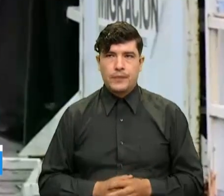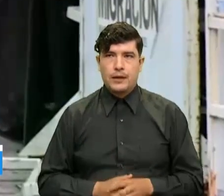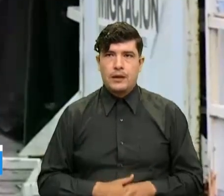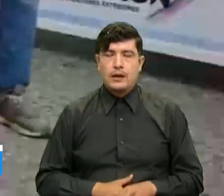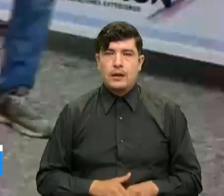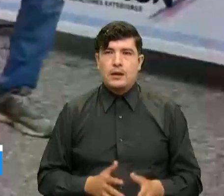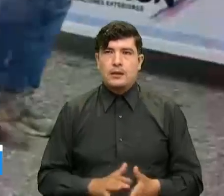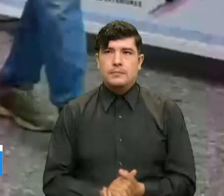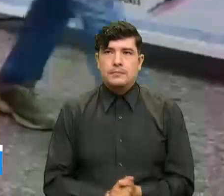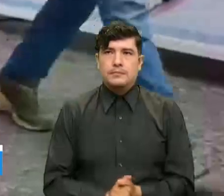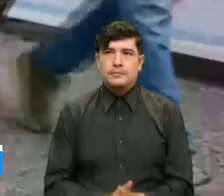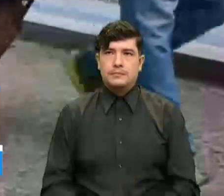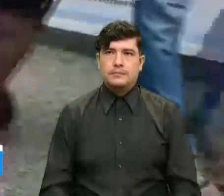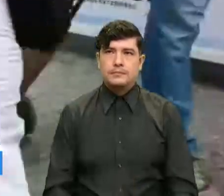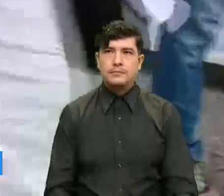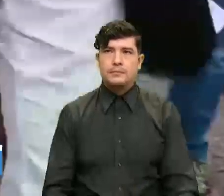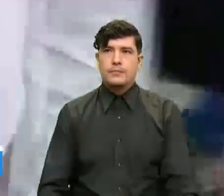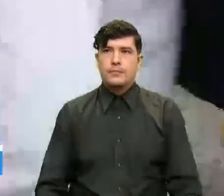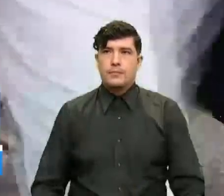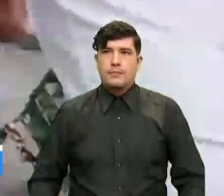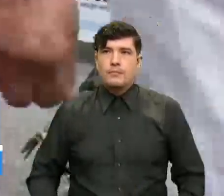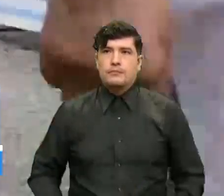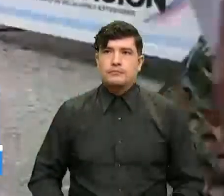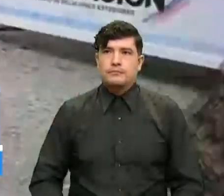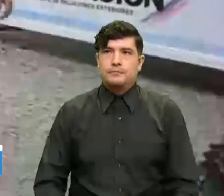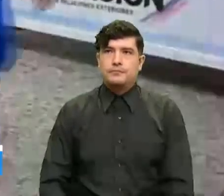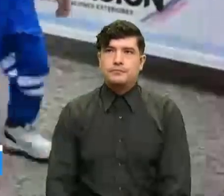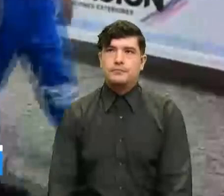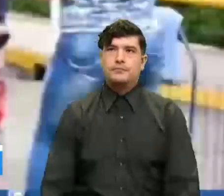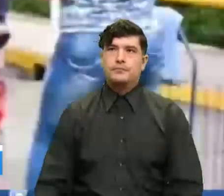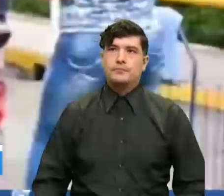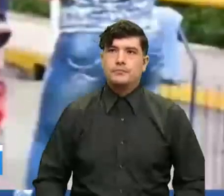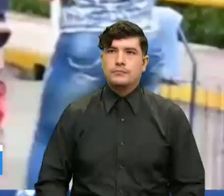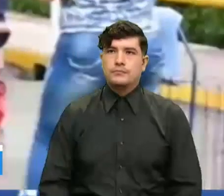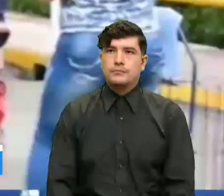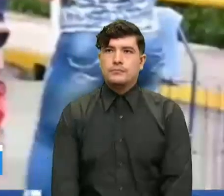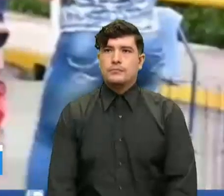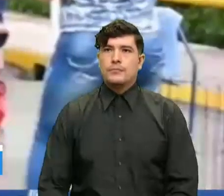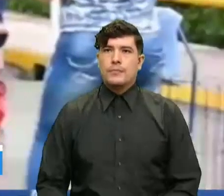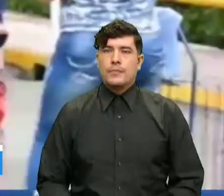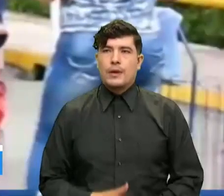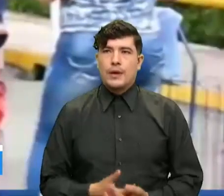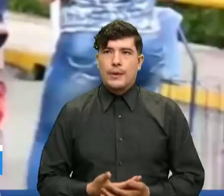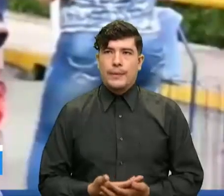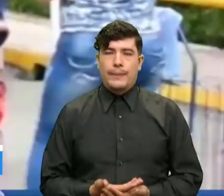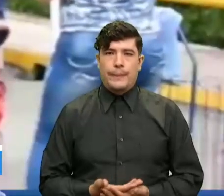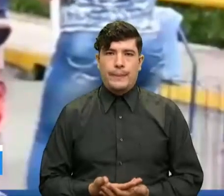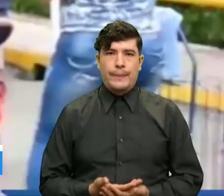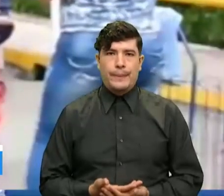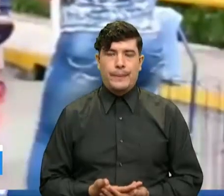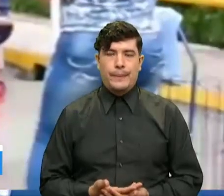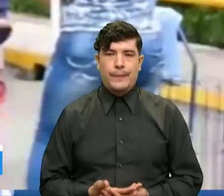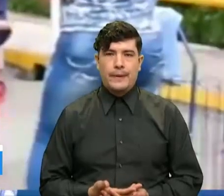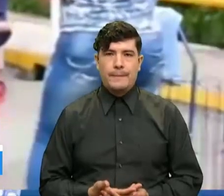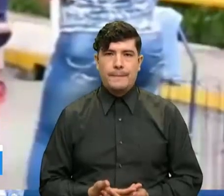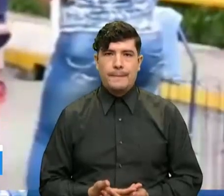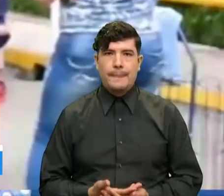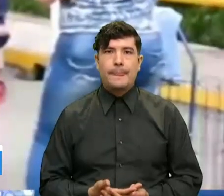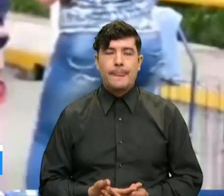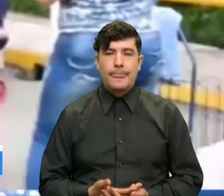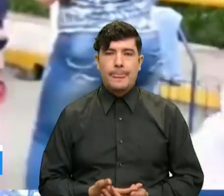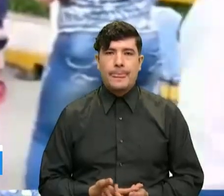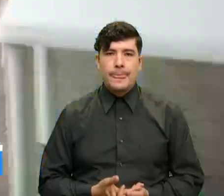vienen adelantando un corredor humanitario por el puente Francisco de Paula Santander. Todos ellos están, todos, absolutamente todos,